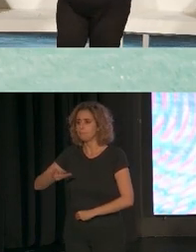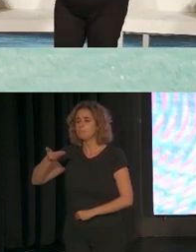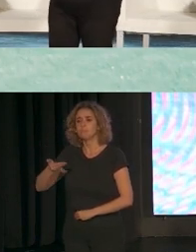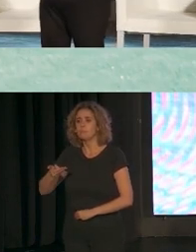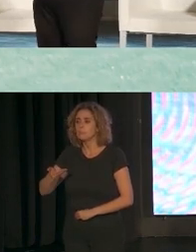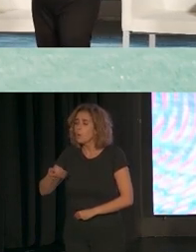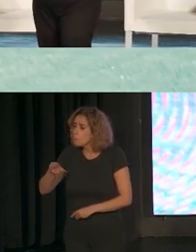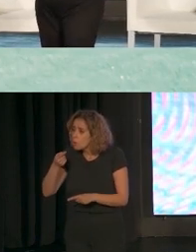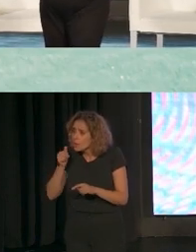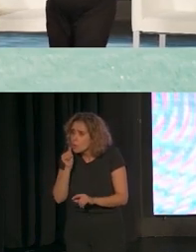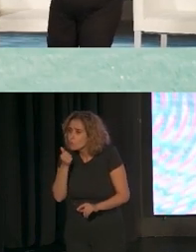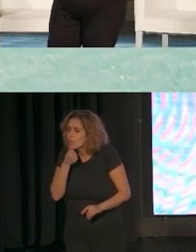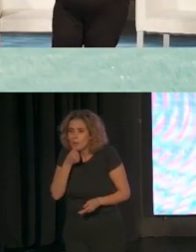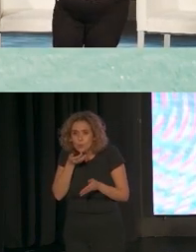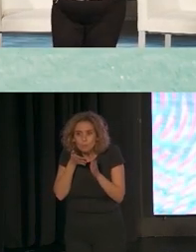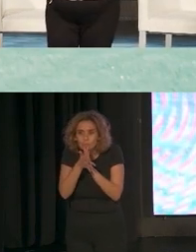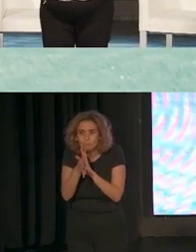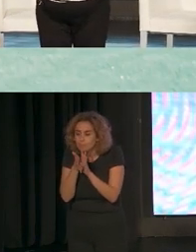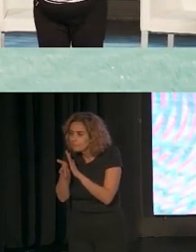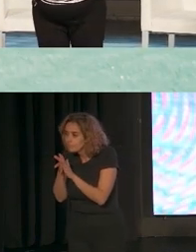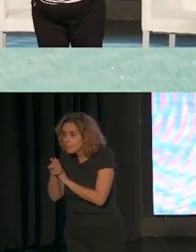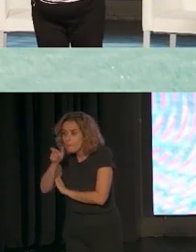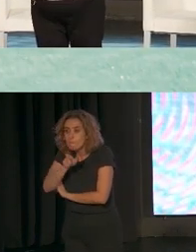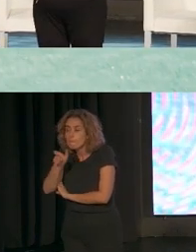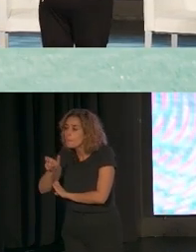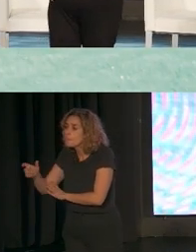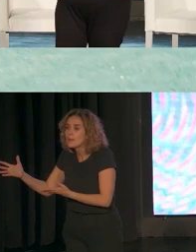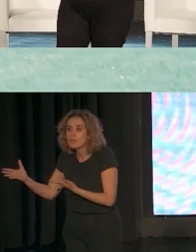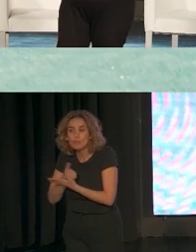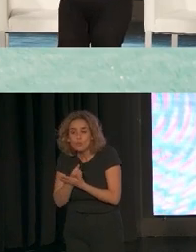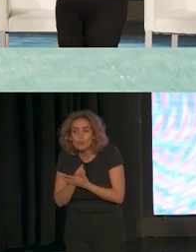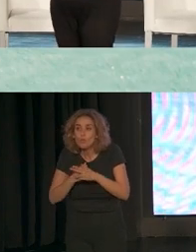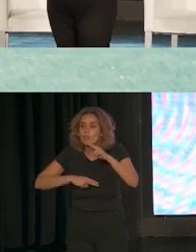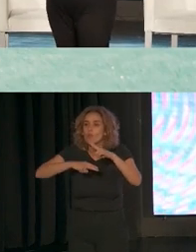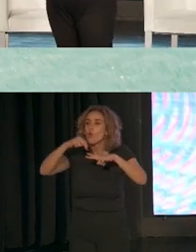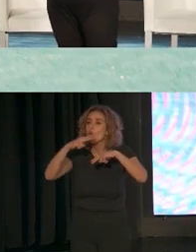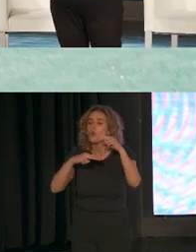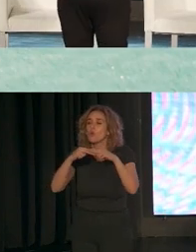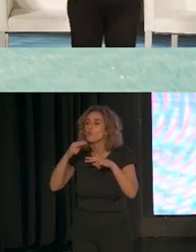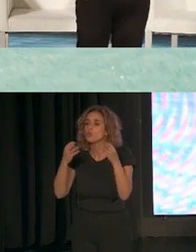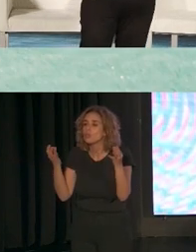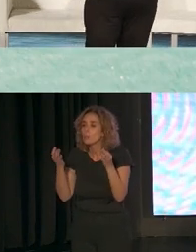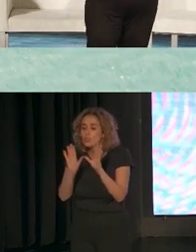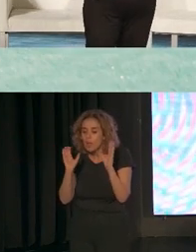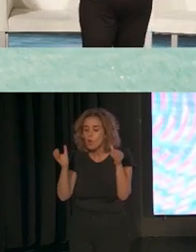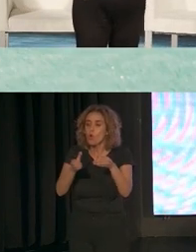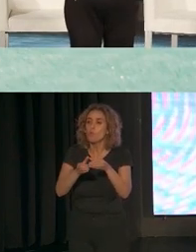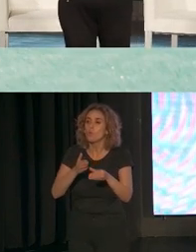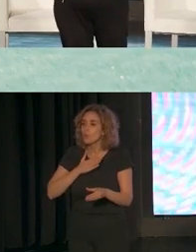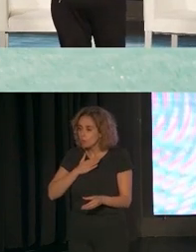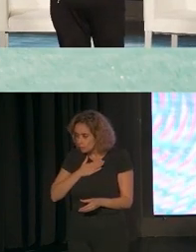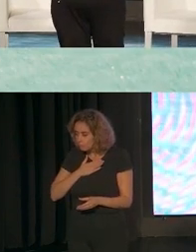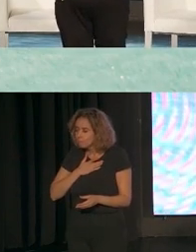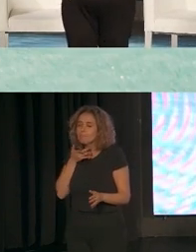además os voy a contar un secreto que todas las personas construimos nuestras comunidades a qué me